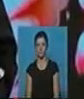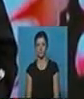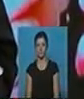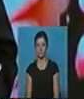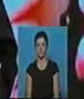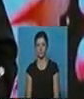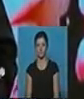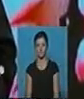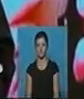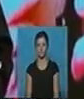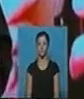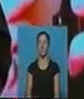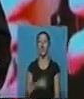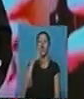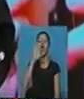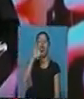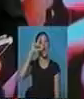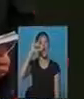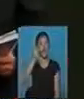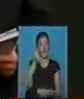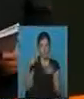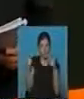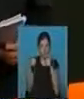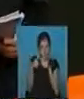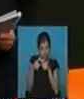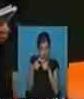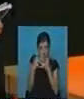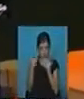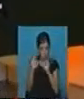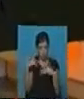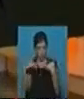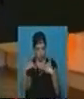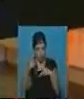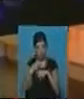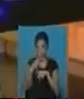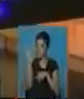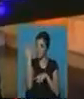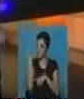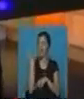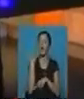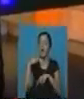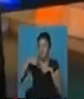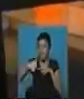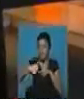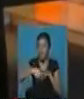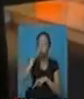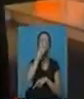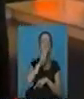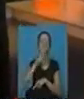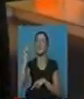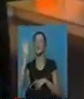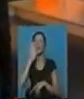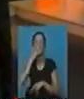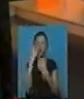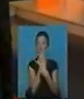Después de una reunión de la OEA bastante agitada, inusualmente agitada esta semana, Venezuela y Estados Unidos reanudan